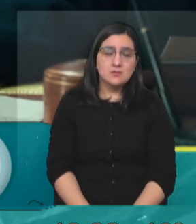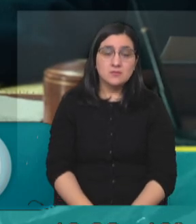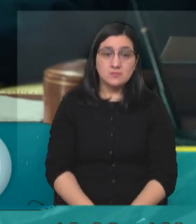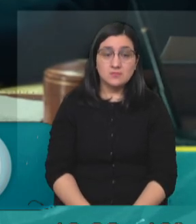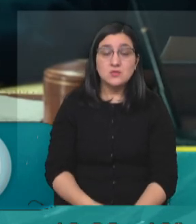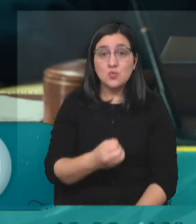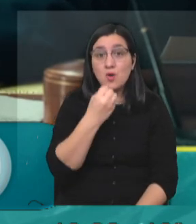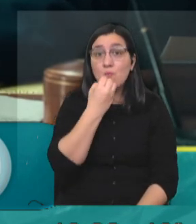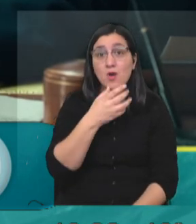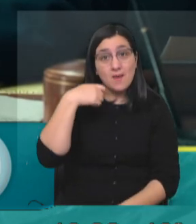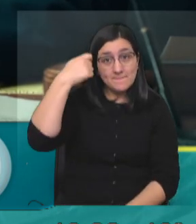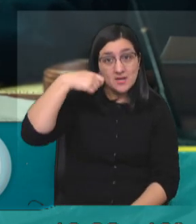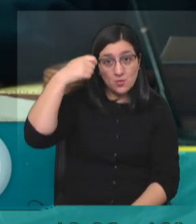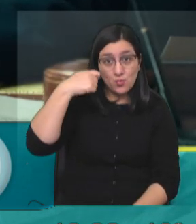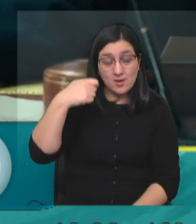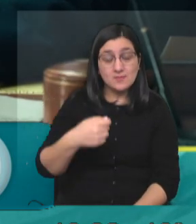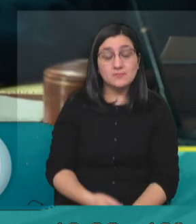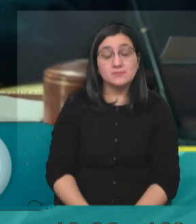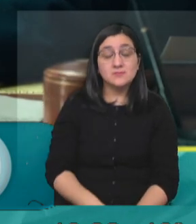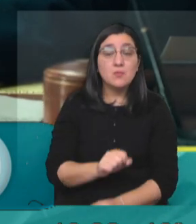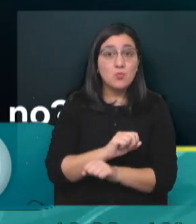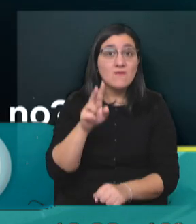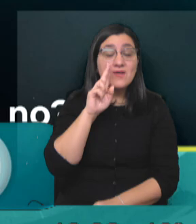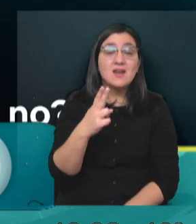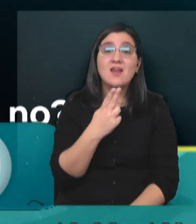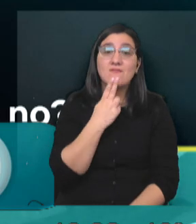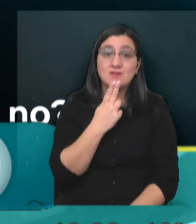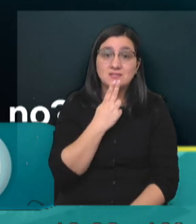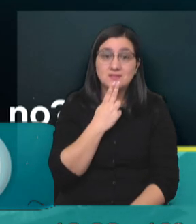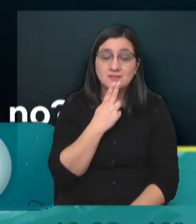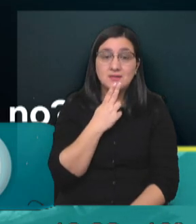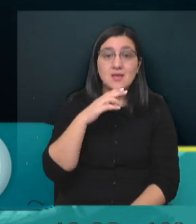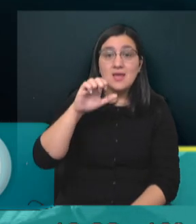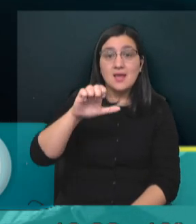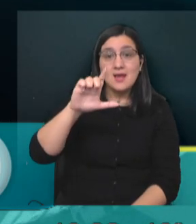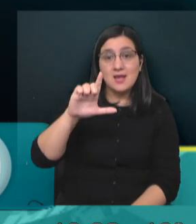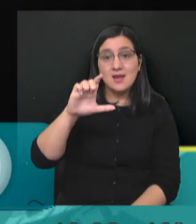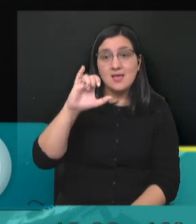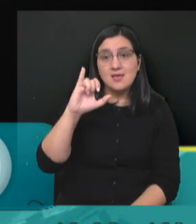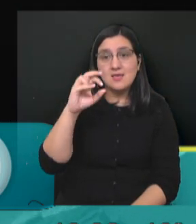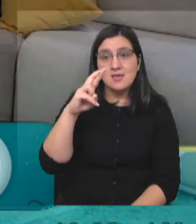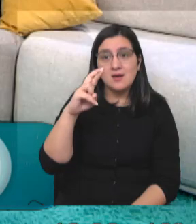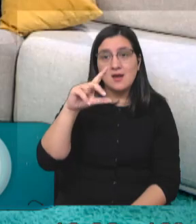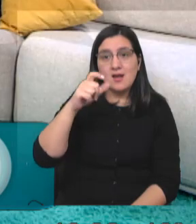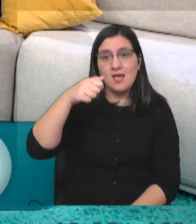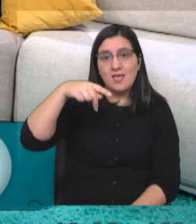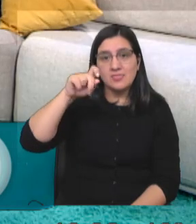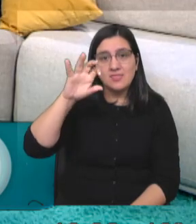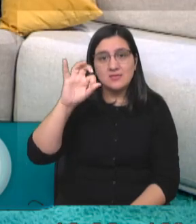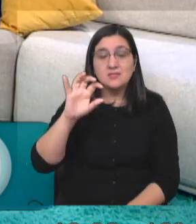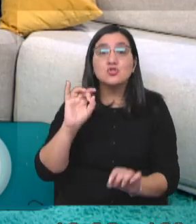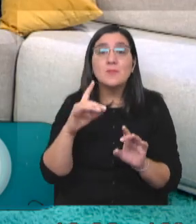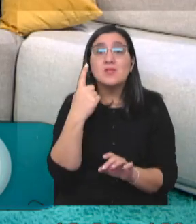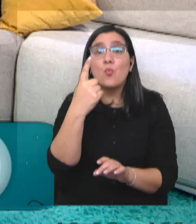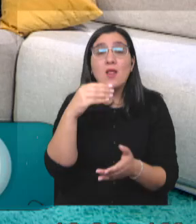del cine de este siglo. Véanla, está en Netflix, no cuesta nada. El Irlandés. Te vamos a poner en un aprieto, tenés que elegir una más para recomendar,